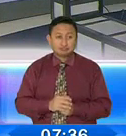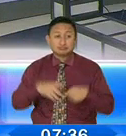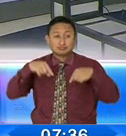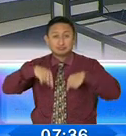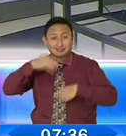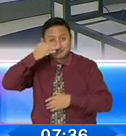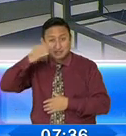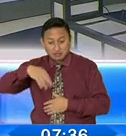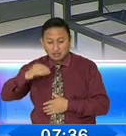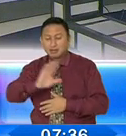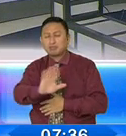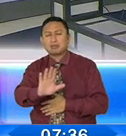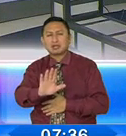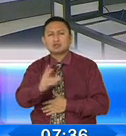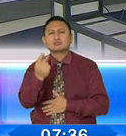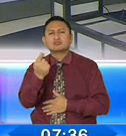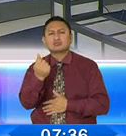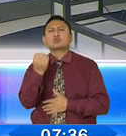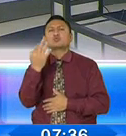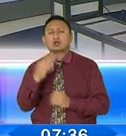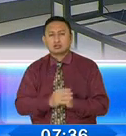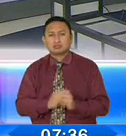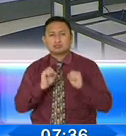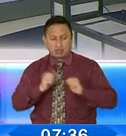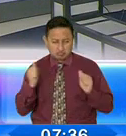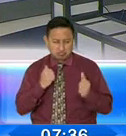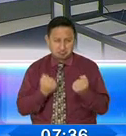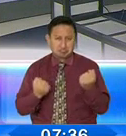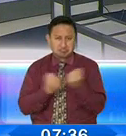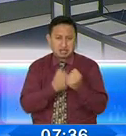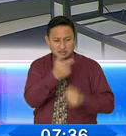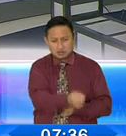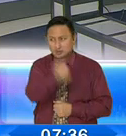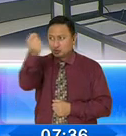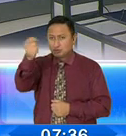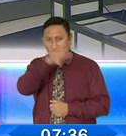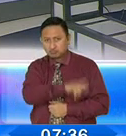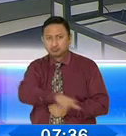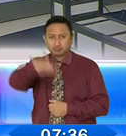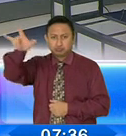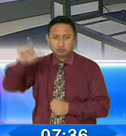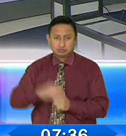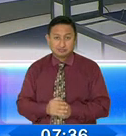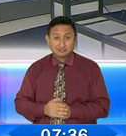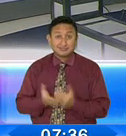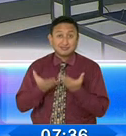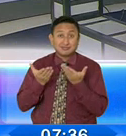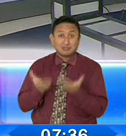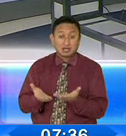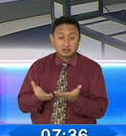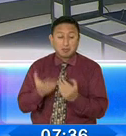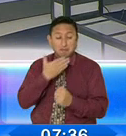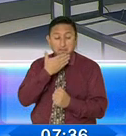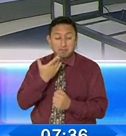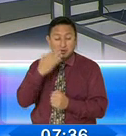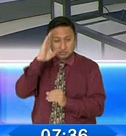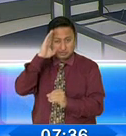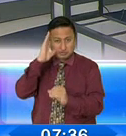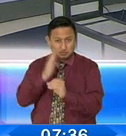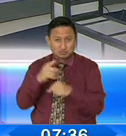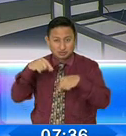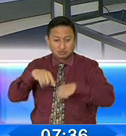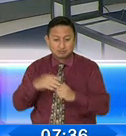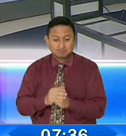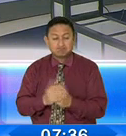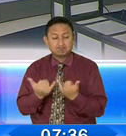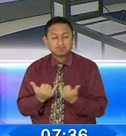digan cuánto cuesta esto y trasladar este dinero. Evidentemente, ese sería el mejor camino, y ahí hacemos el llamado, el